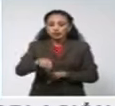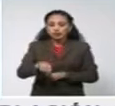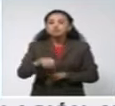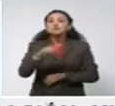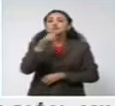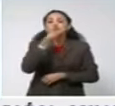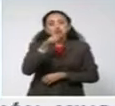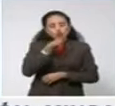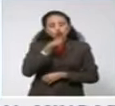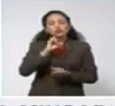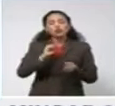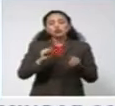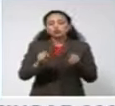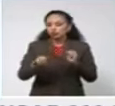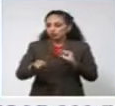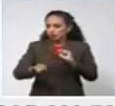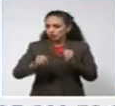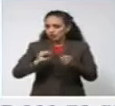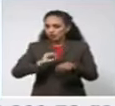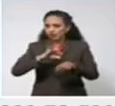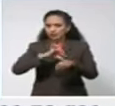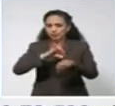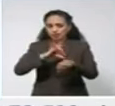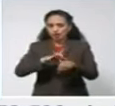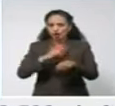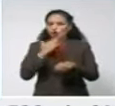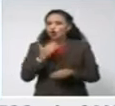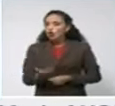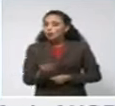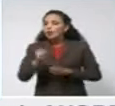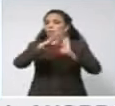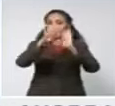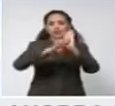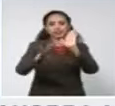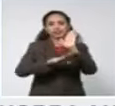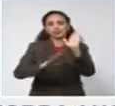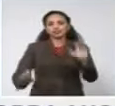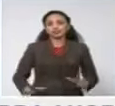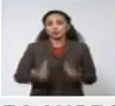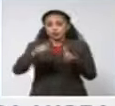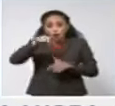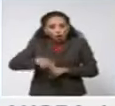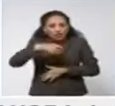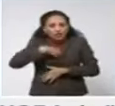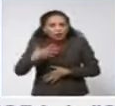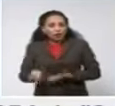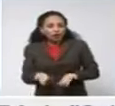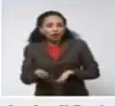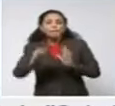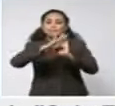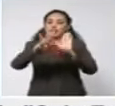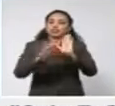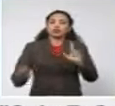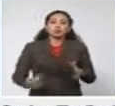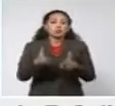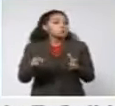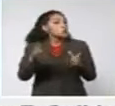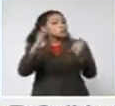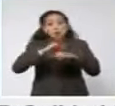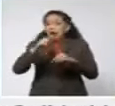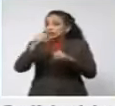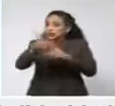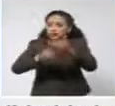controlar con las medidas, que es lo que tenemos hoy. Hoy no hay tratamiento, lo vuelvo a repetir,